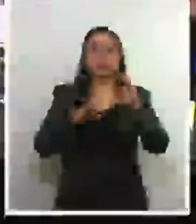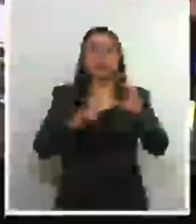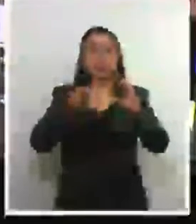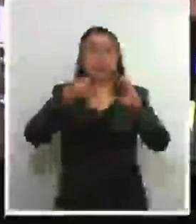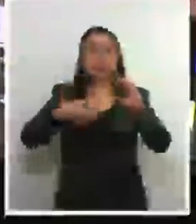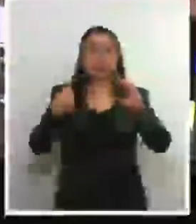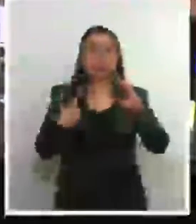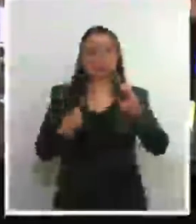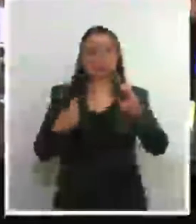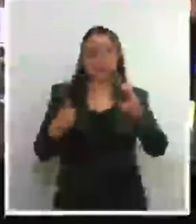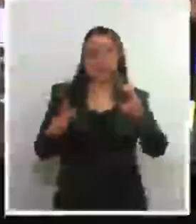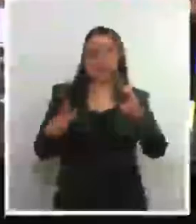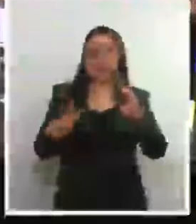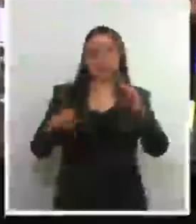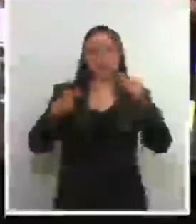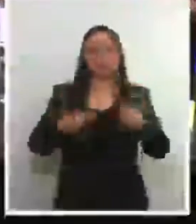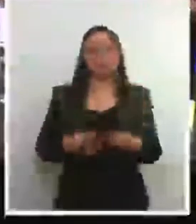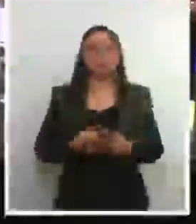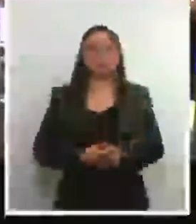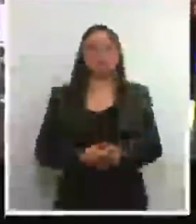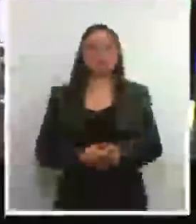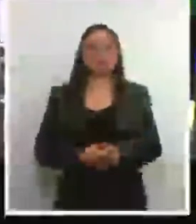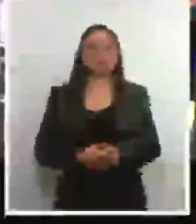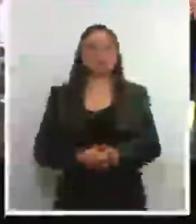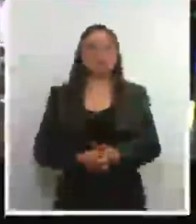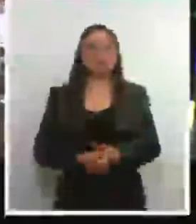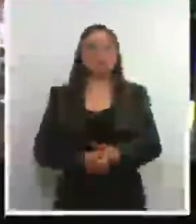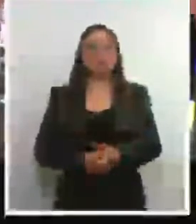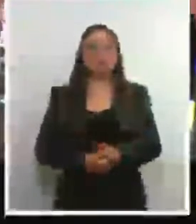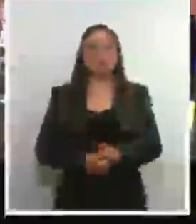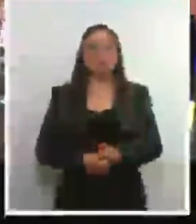C, numeral 2.